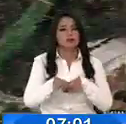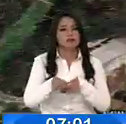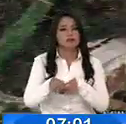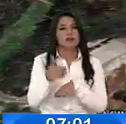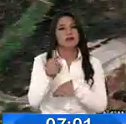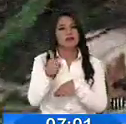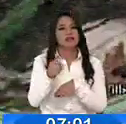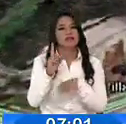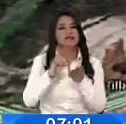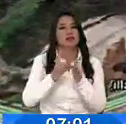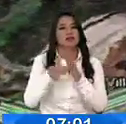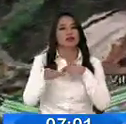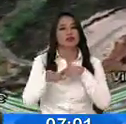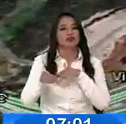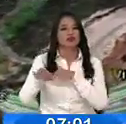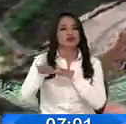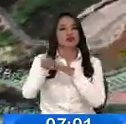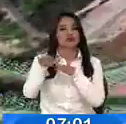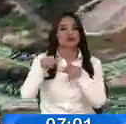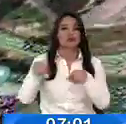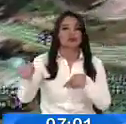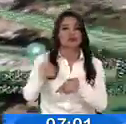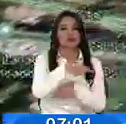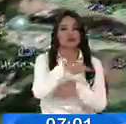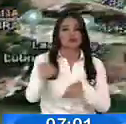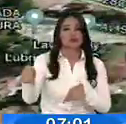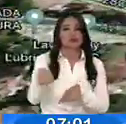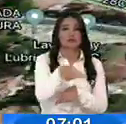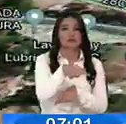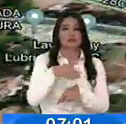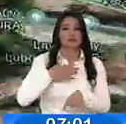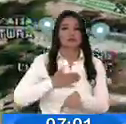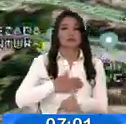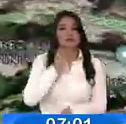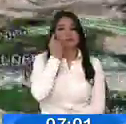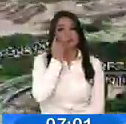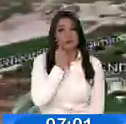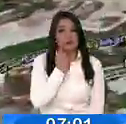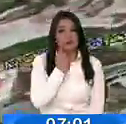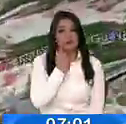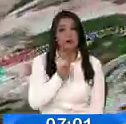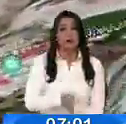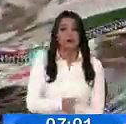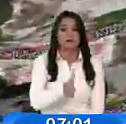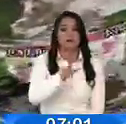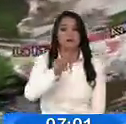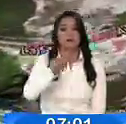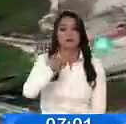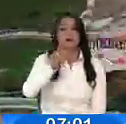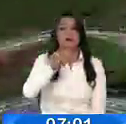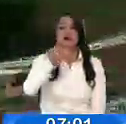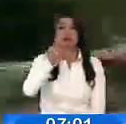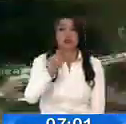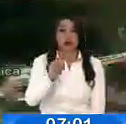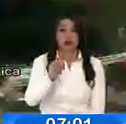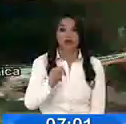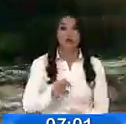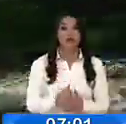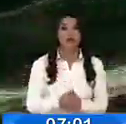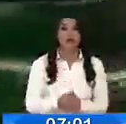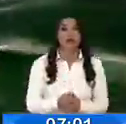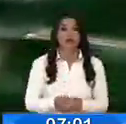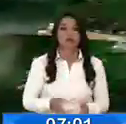en subir hacia las diferentes vías y estamos con acción bolívar díaz que va hacia nayón días que están yéndose a